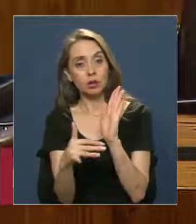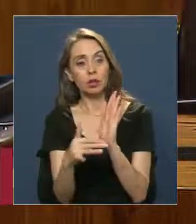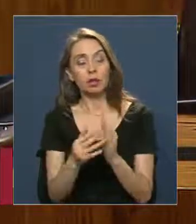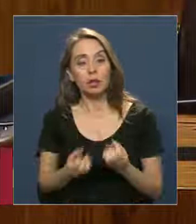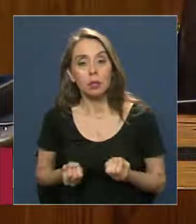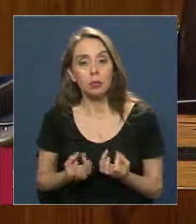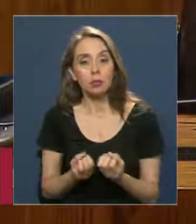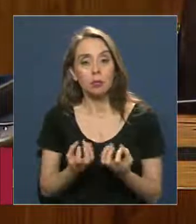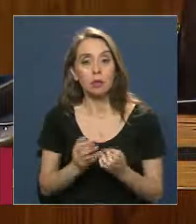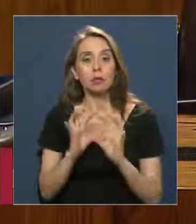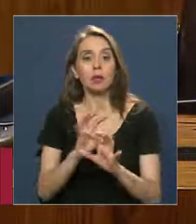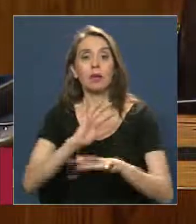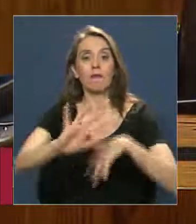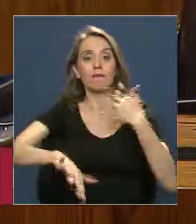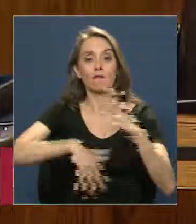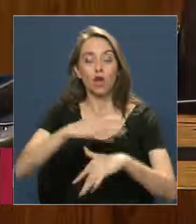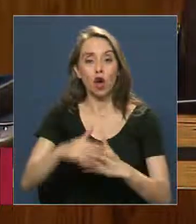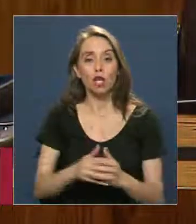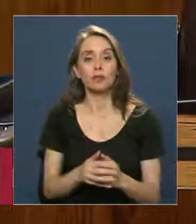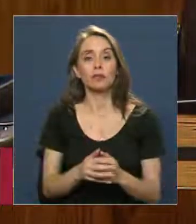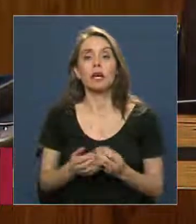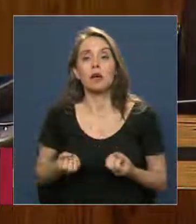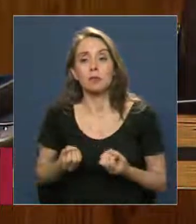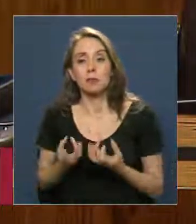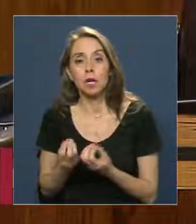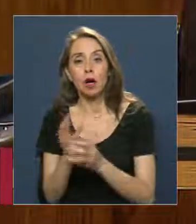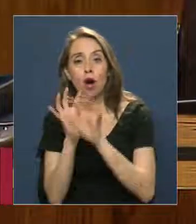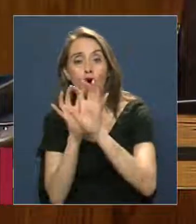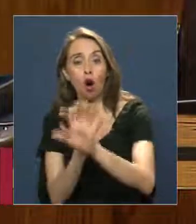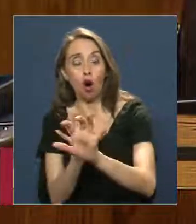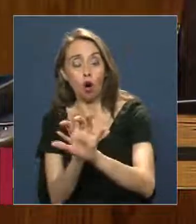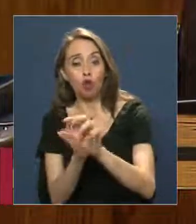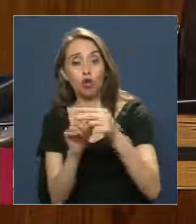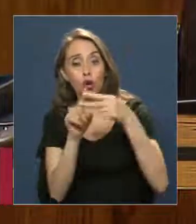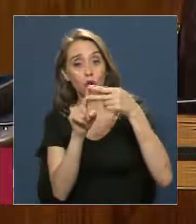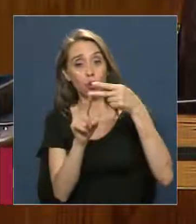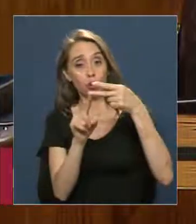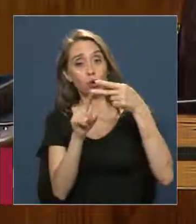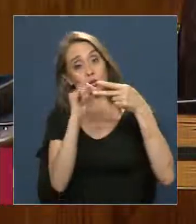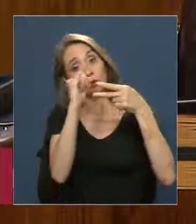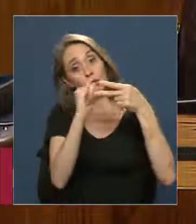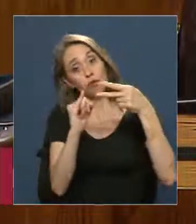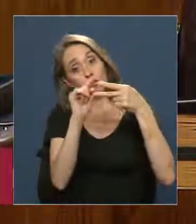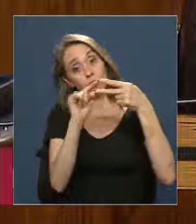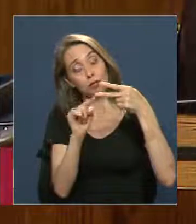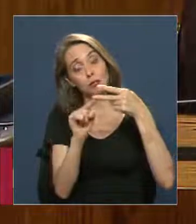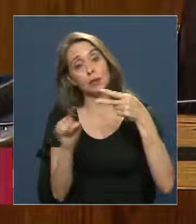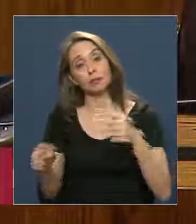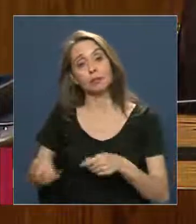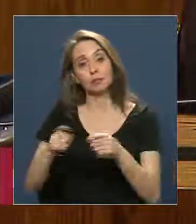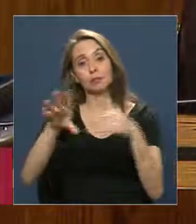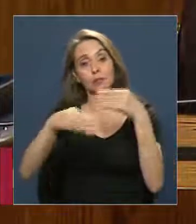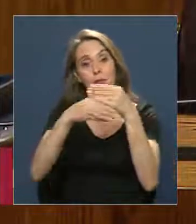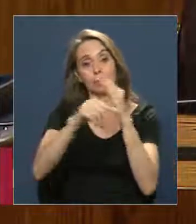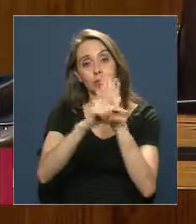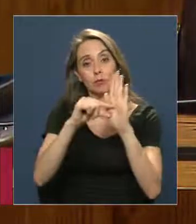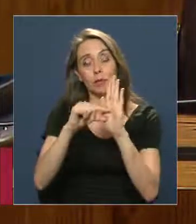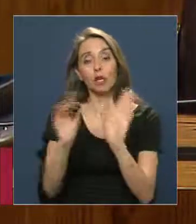incitación a la violencia como en la incitación al odio, la indicación que se ha propuesto y que se ha aprobado por la